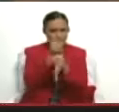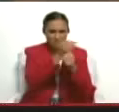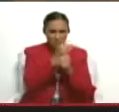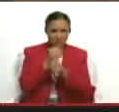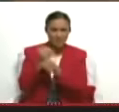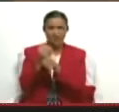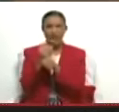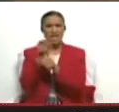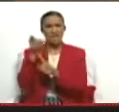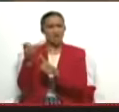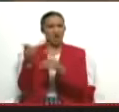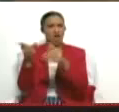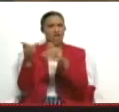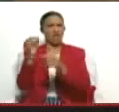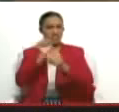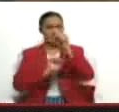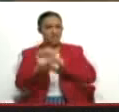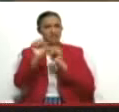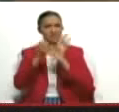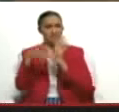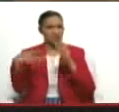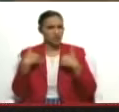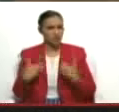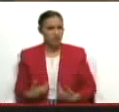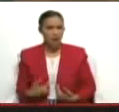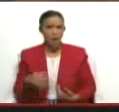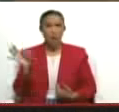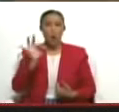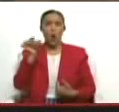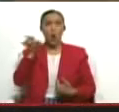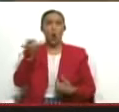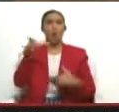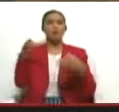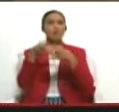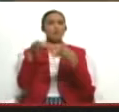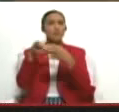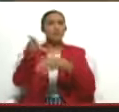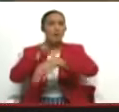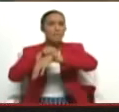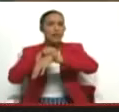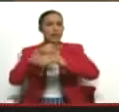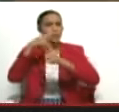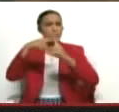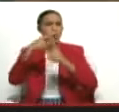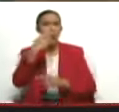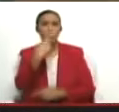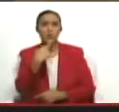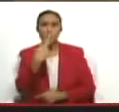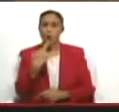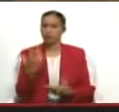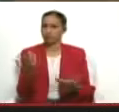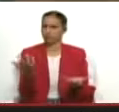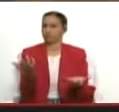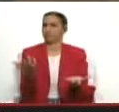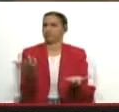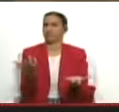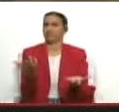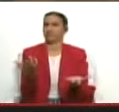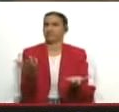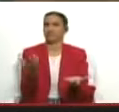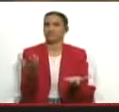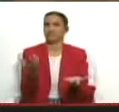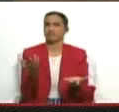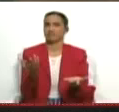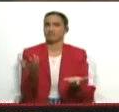roja o algo por el estilo apenas hemos encontrado evidencia de la elaboración